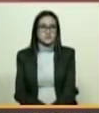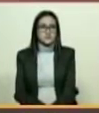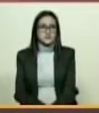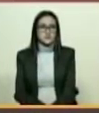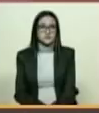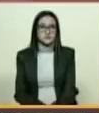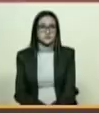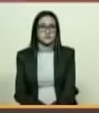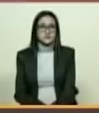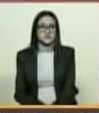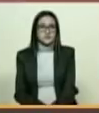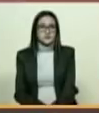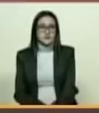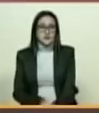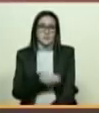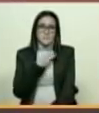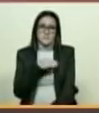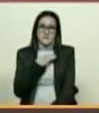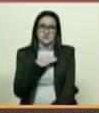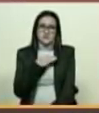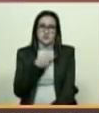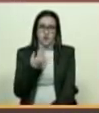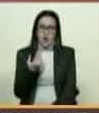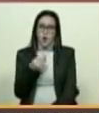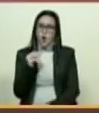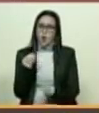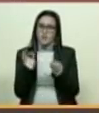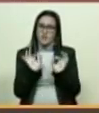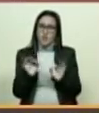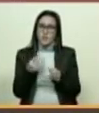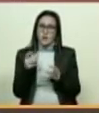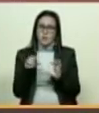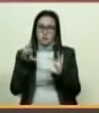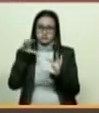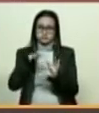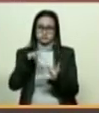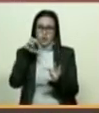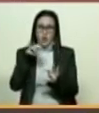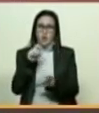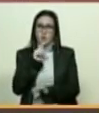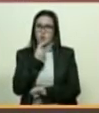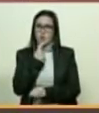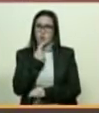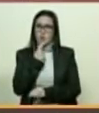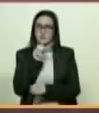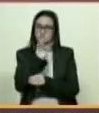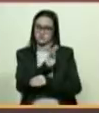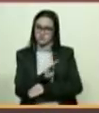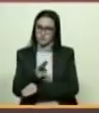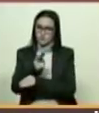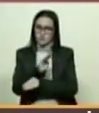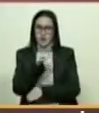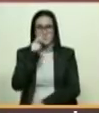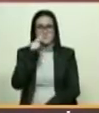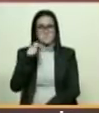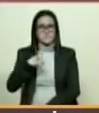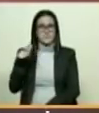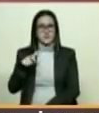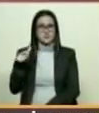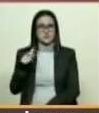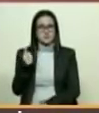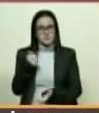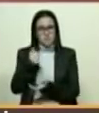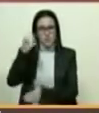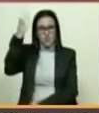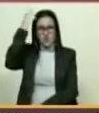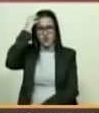una misión que a través del BQR, del carnet de la patria, se pueden amparar, no personas, como ocurre con el bono de Reyes